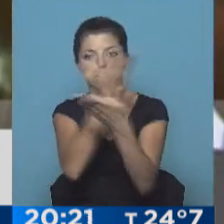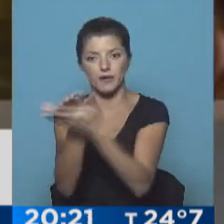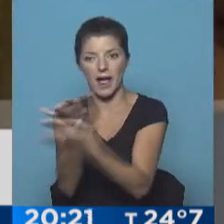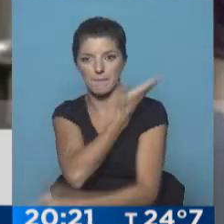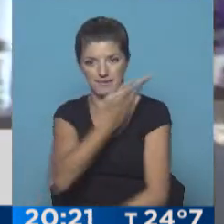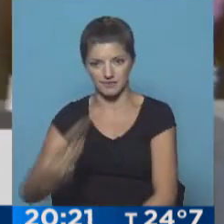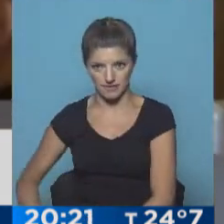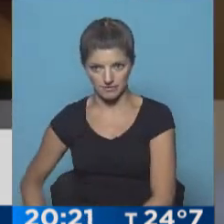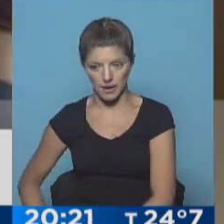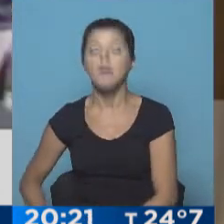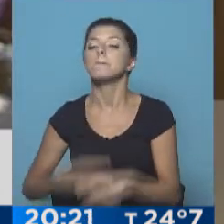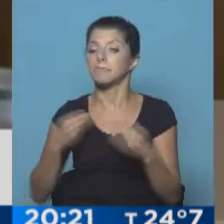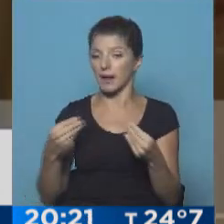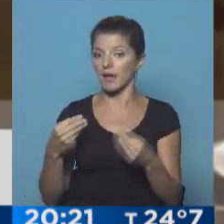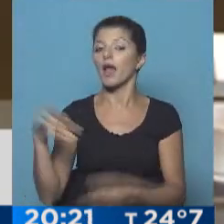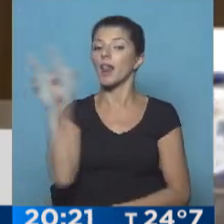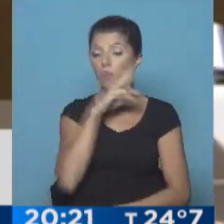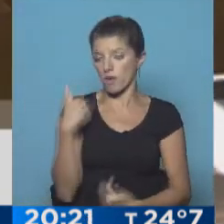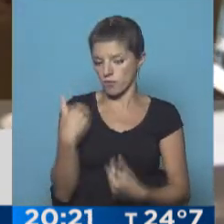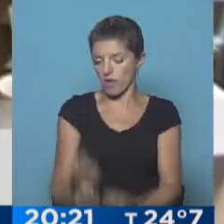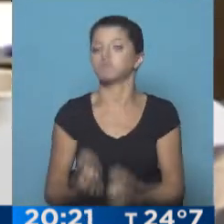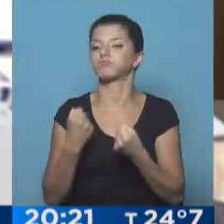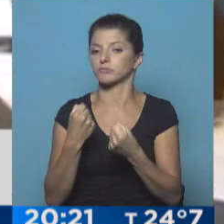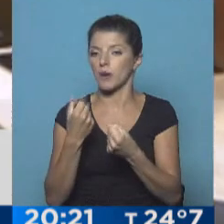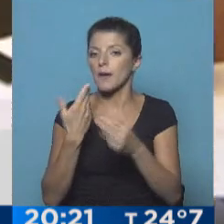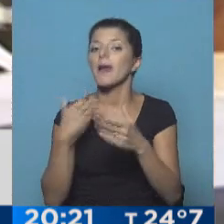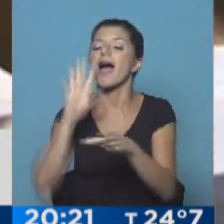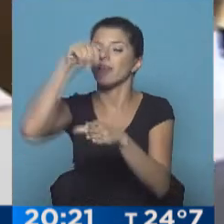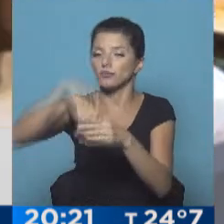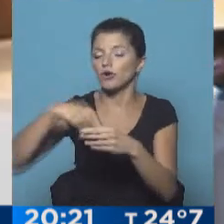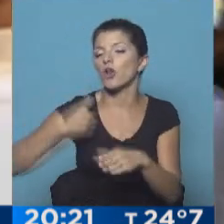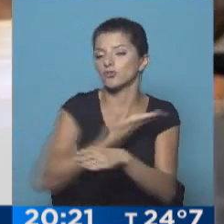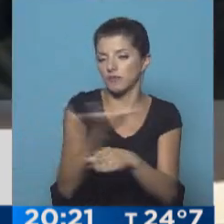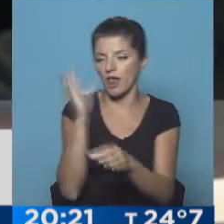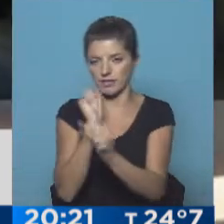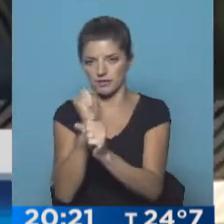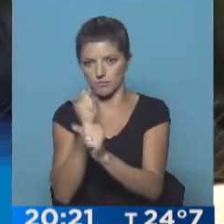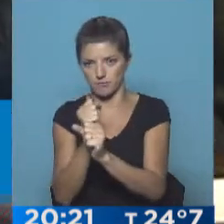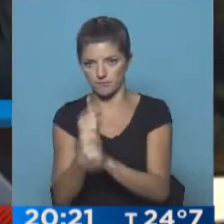darle a la mujer mayor protagonismo, principalmente en el campo social y laboral.